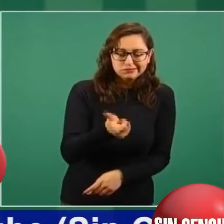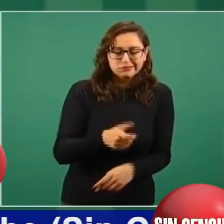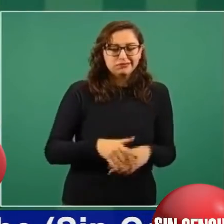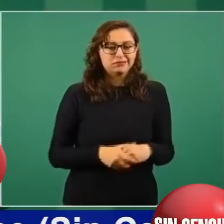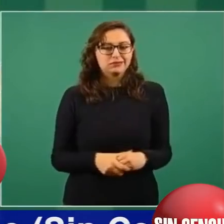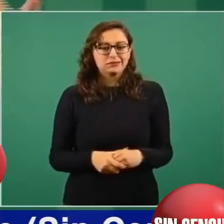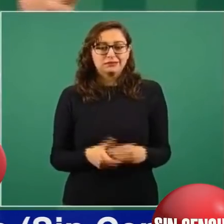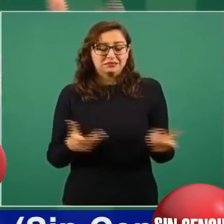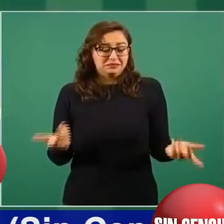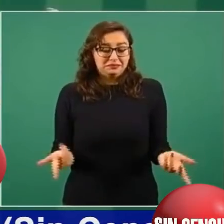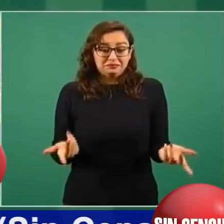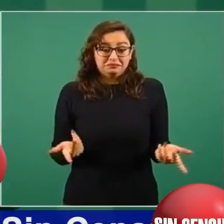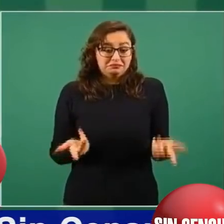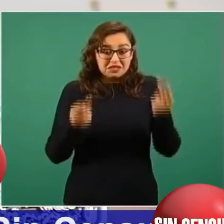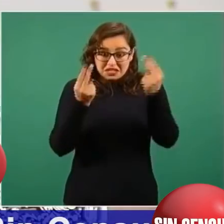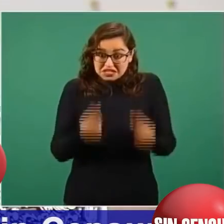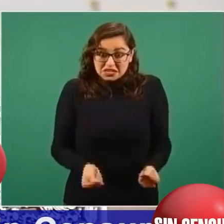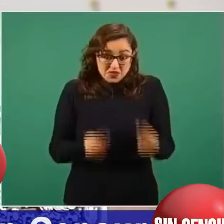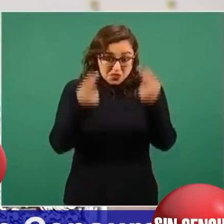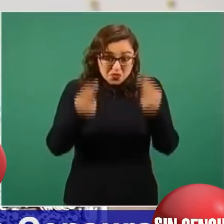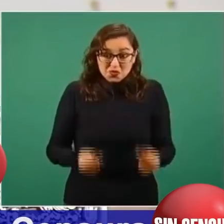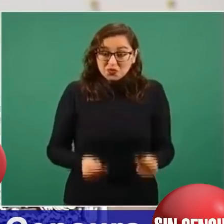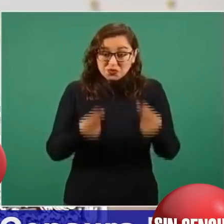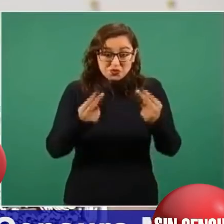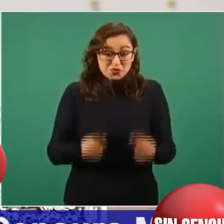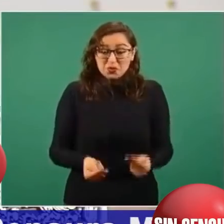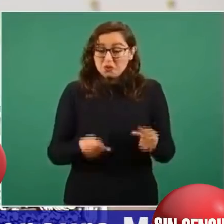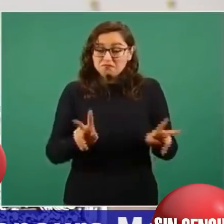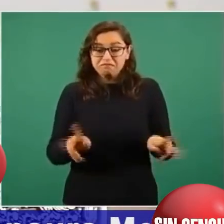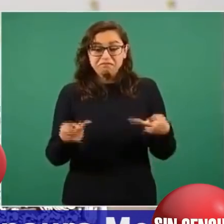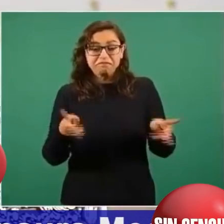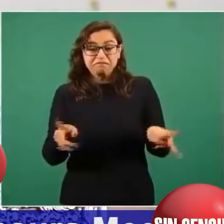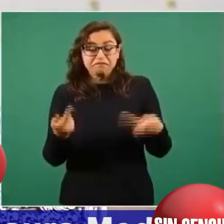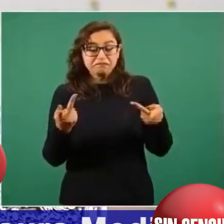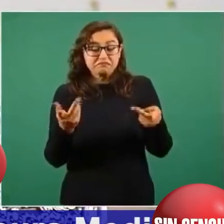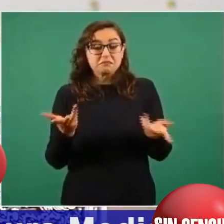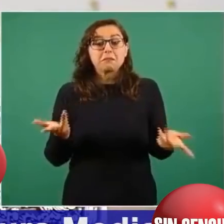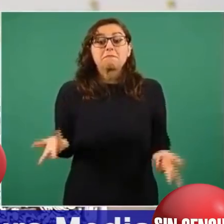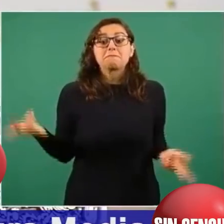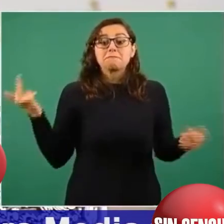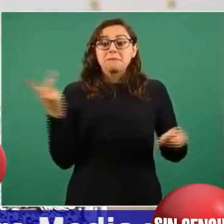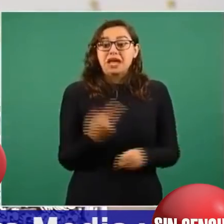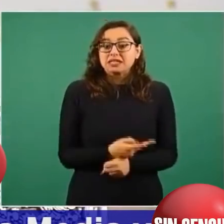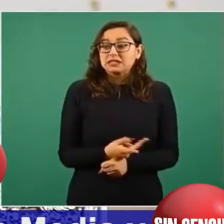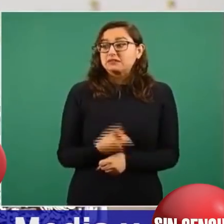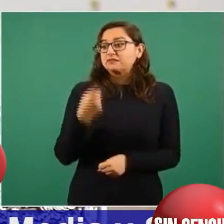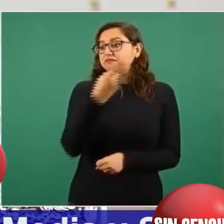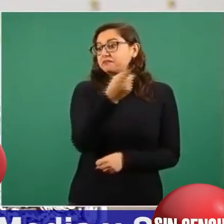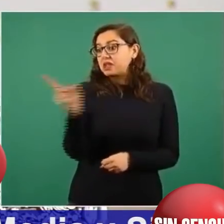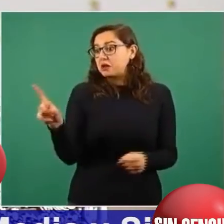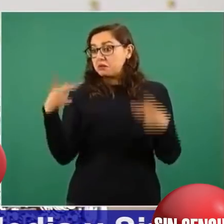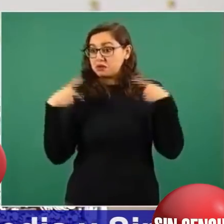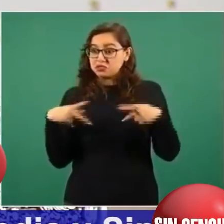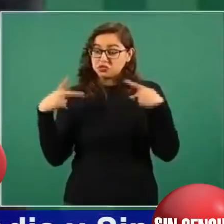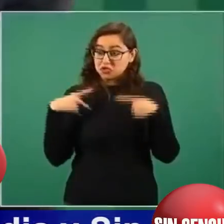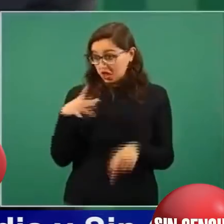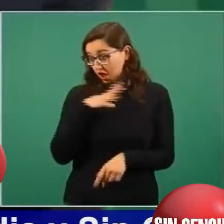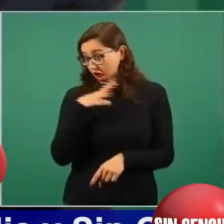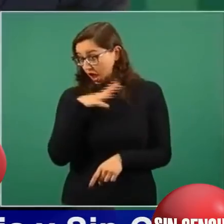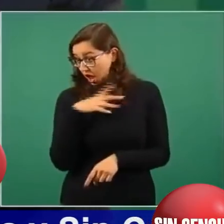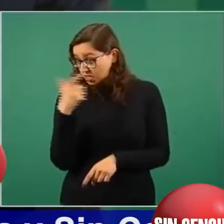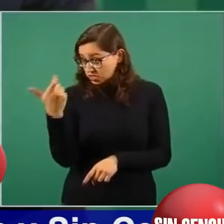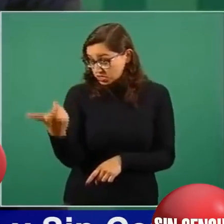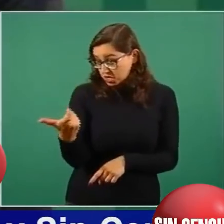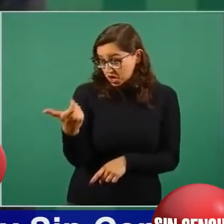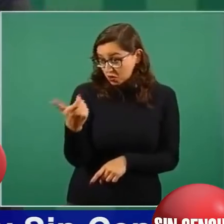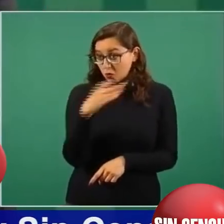convertir la educación en una mercancía que solo pudiesen adquirirla quienes tuvieran